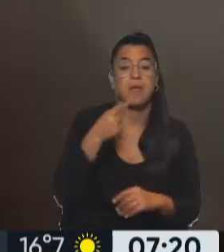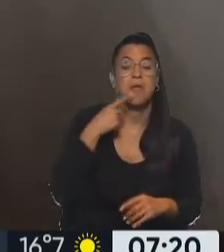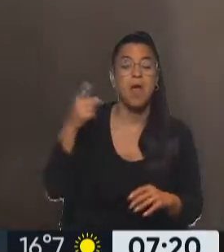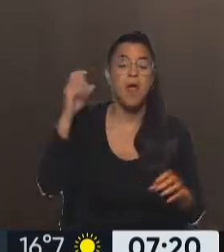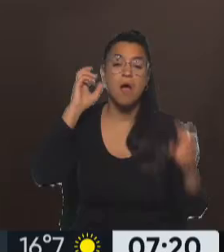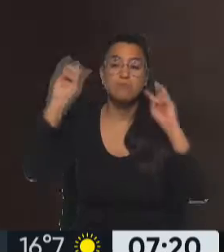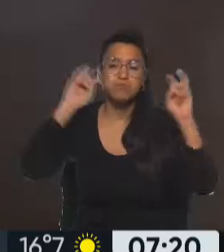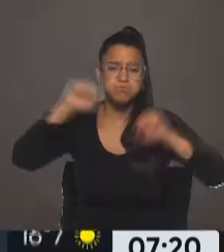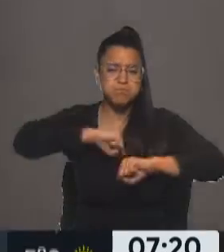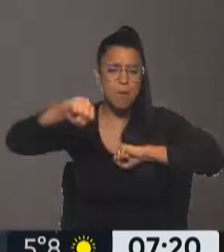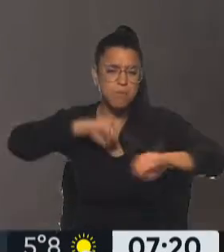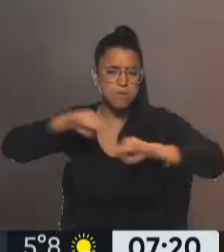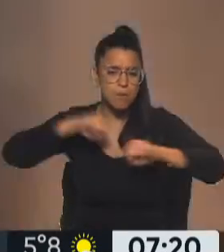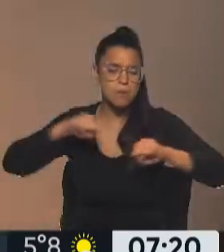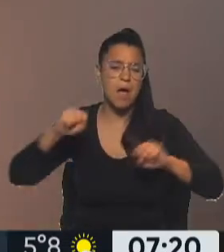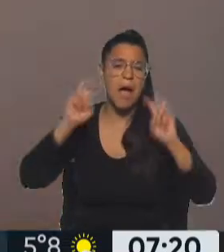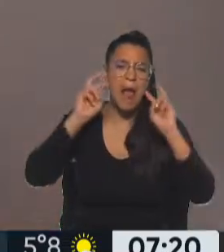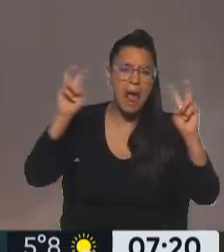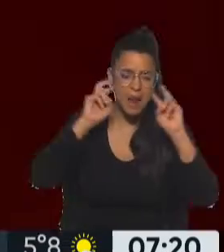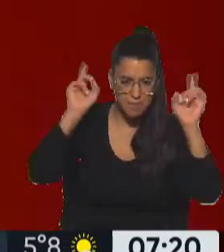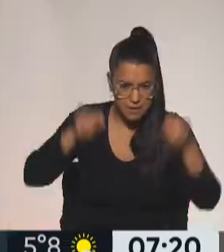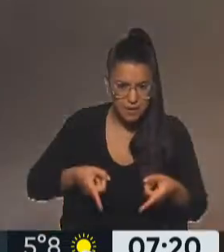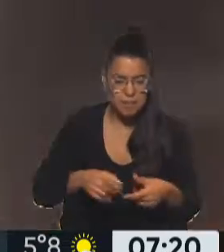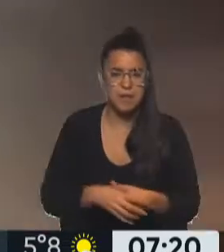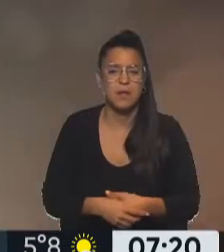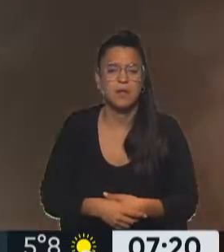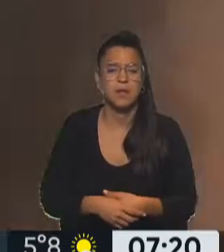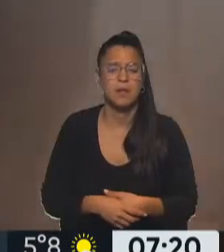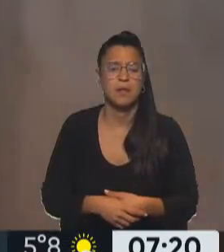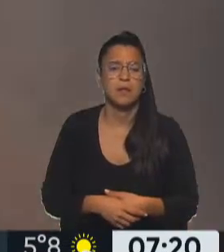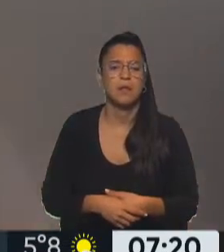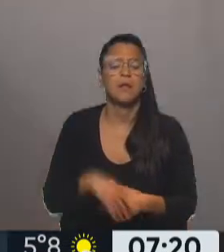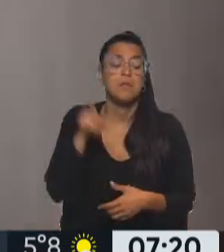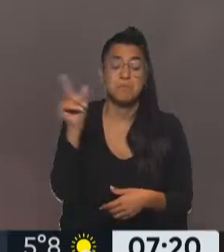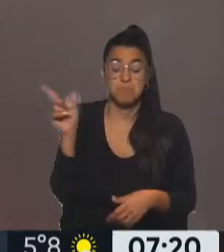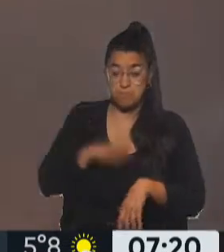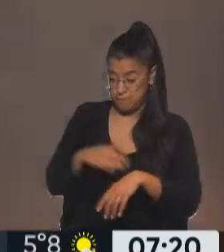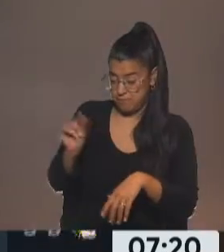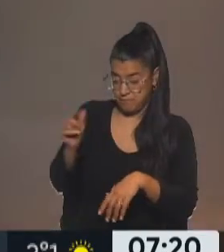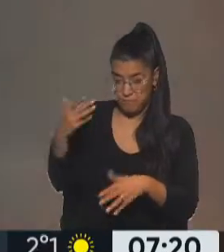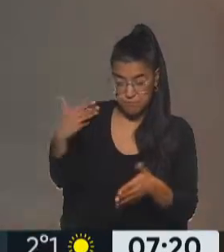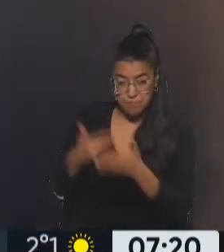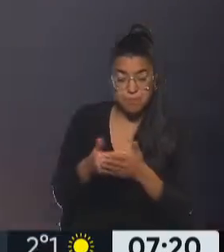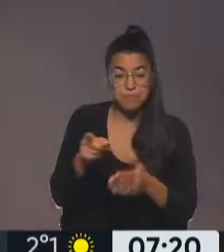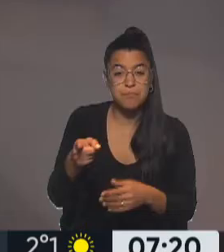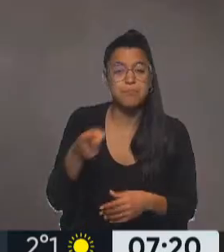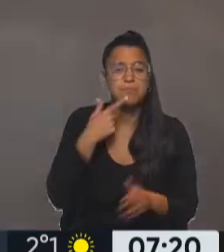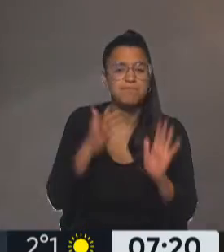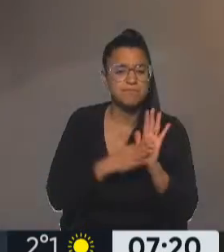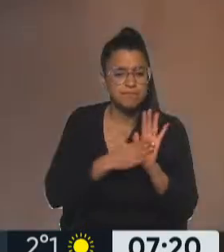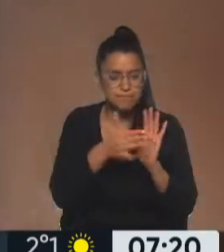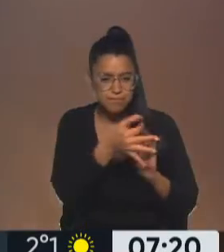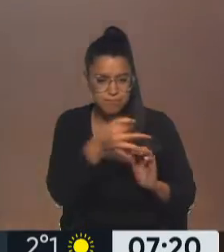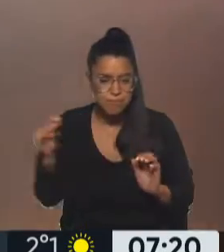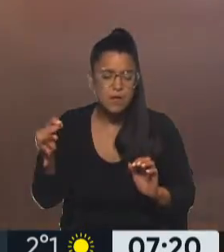bombardeos, también alarmas, por supuesto, y en poco tiempo nos logramos constatar